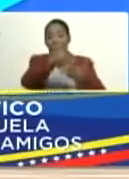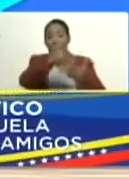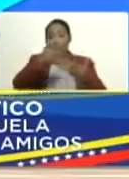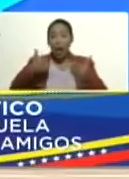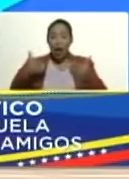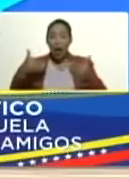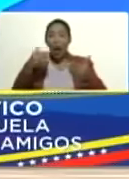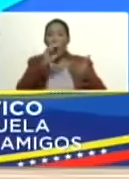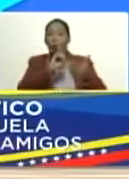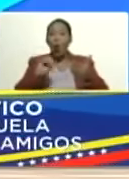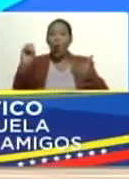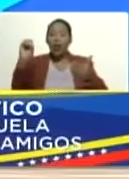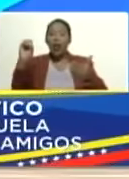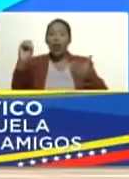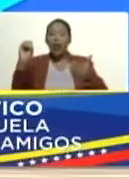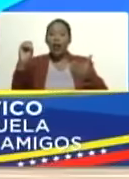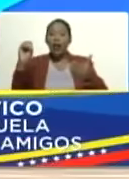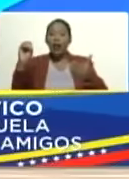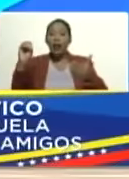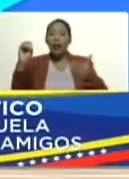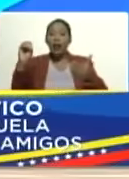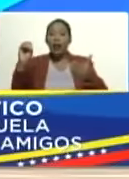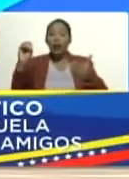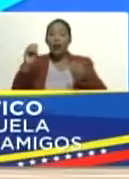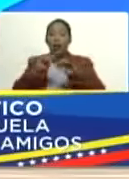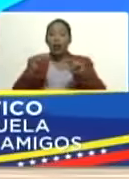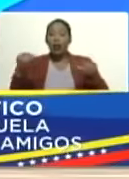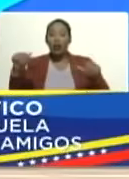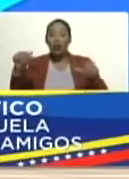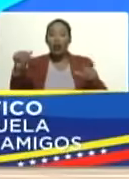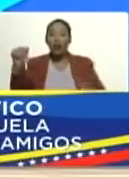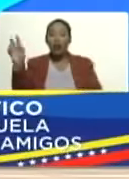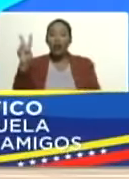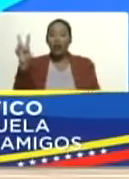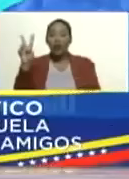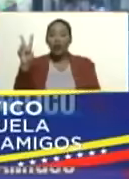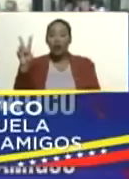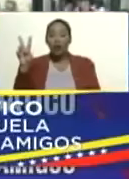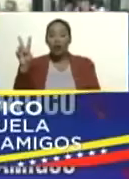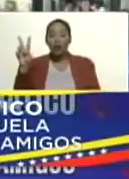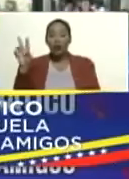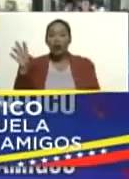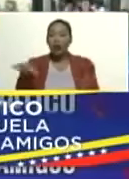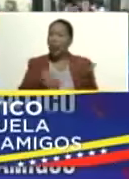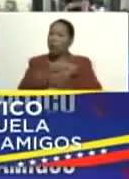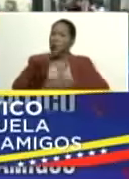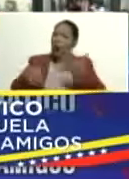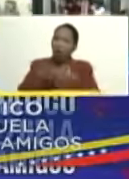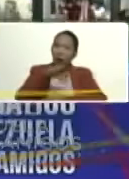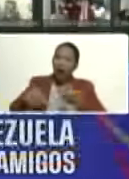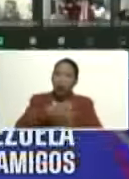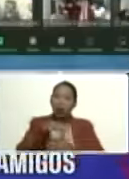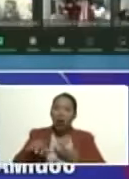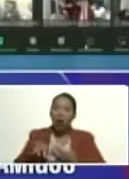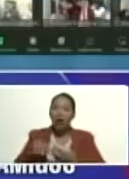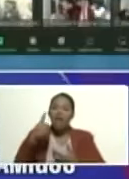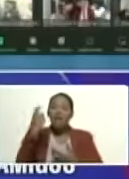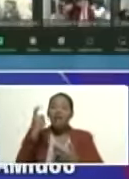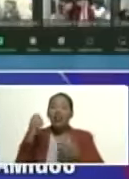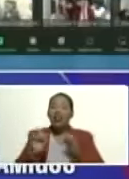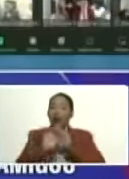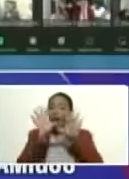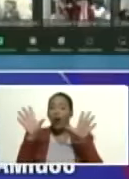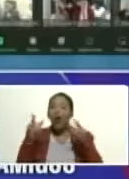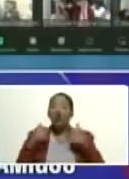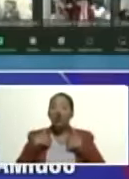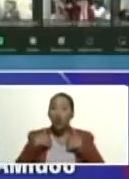acá, para el oeste, es territorio que está controvertido, y está bien definido lo que está controvertido. Yo